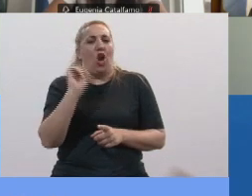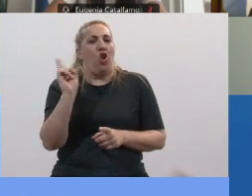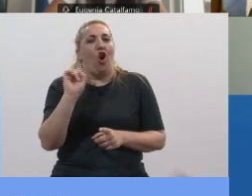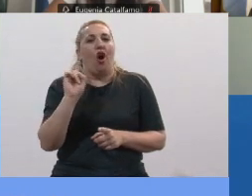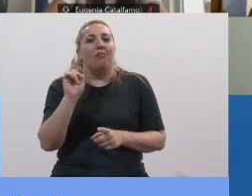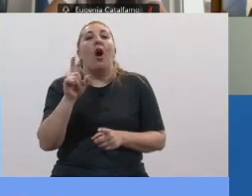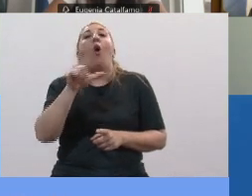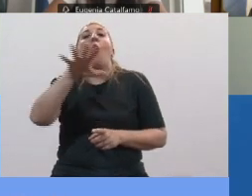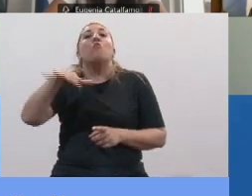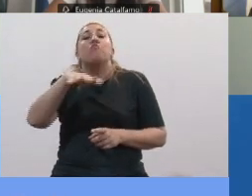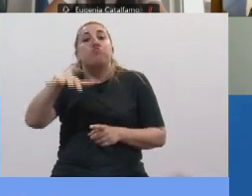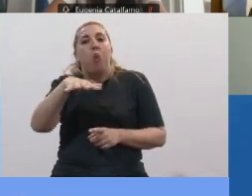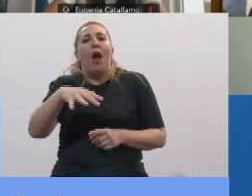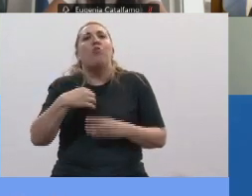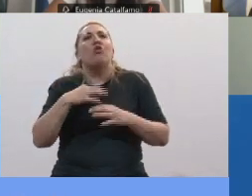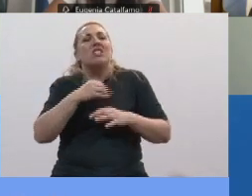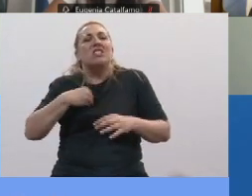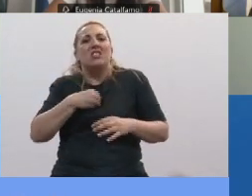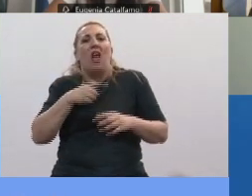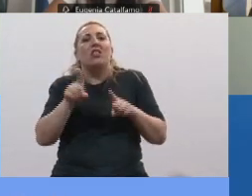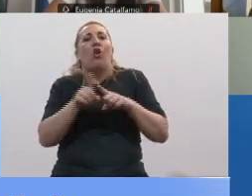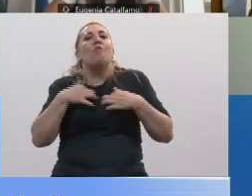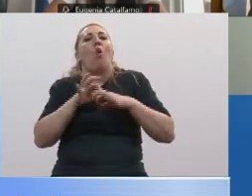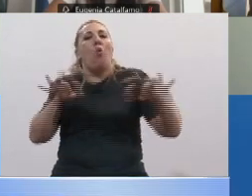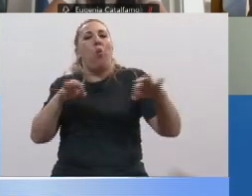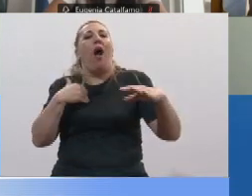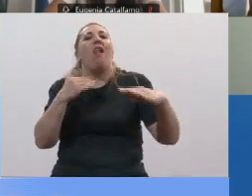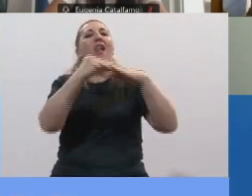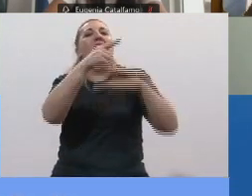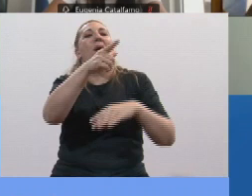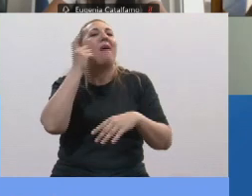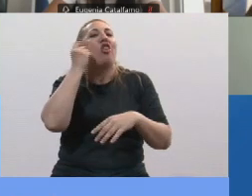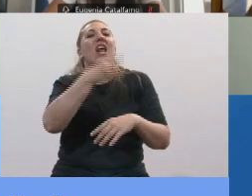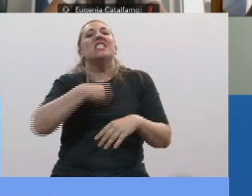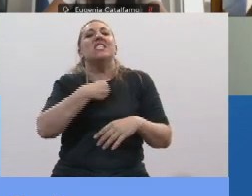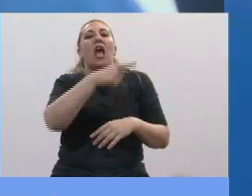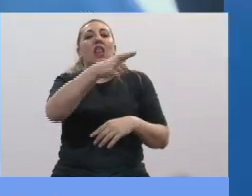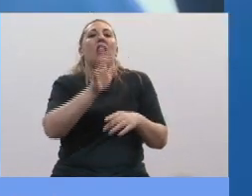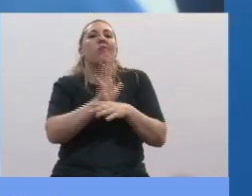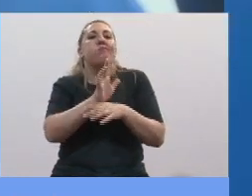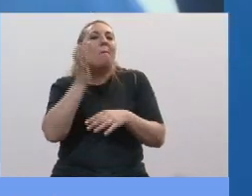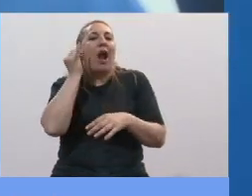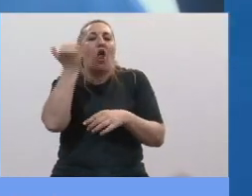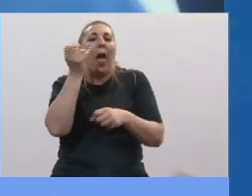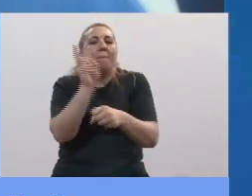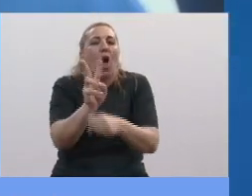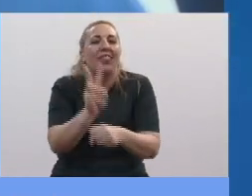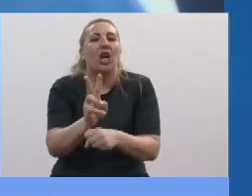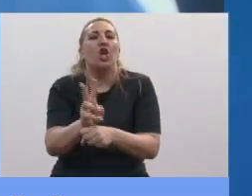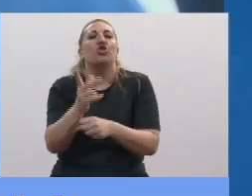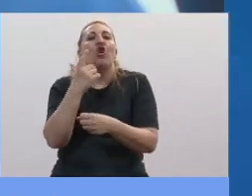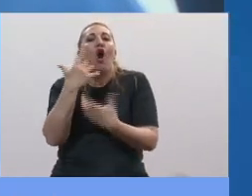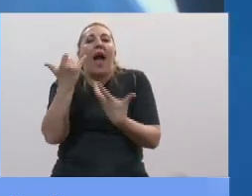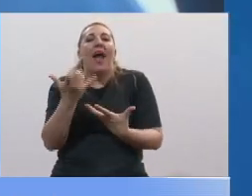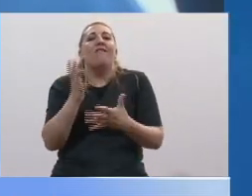pueblo se identifica con Maradona. El pueblo siente que Maradona lo protegió, que Maradona lo contuvo, que Maradona